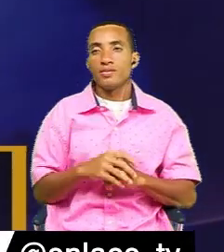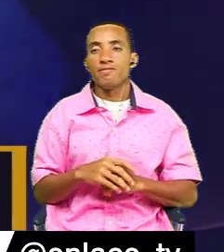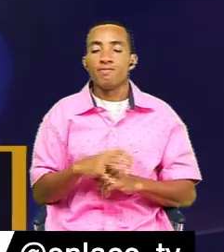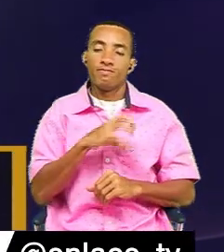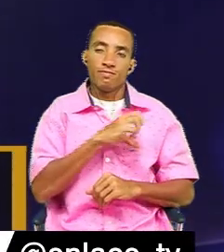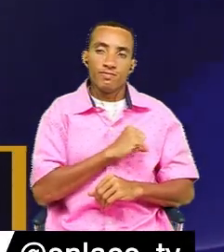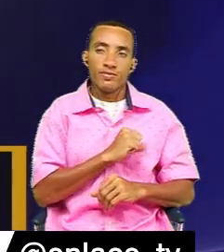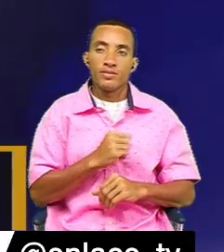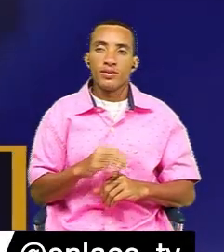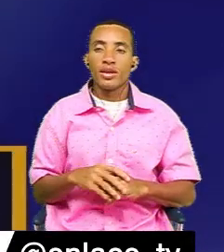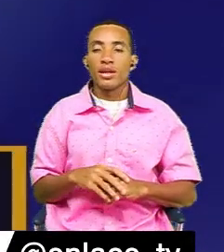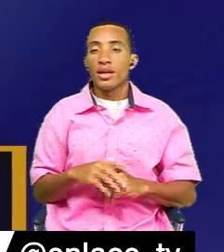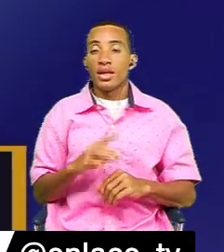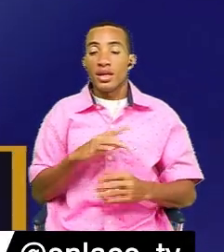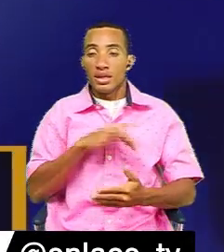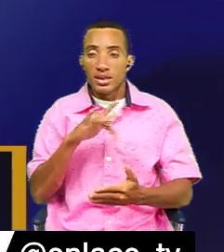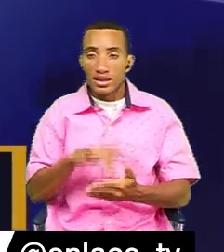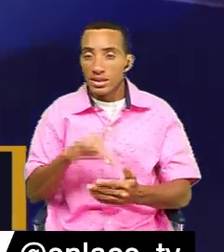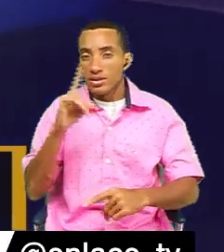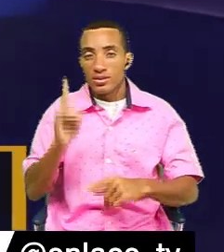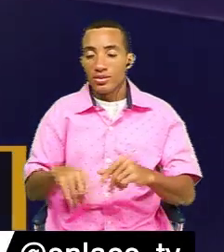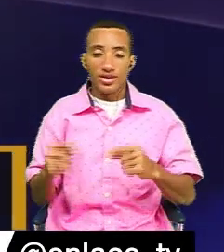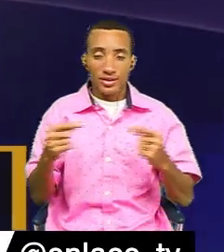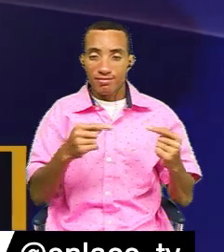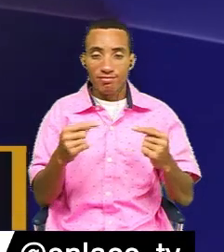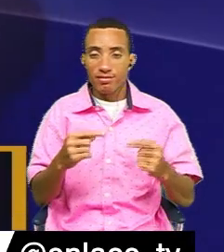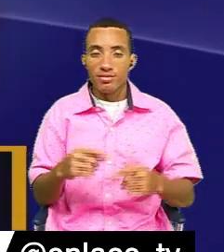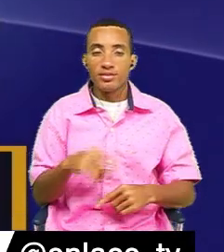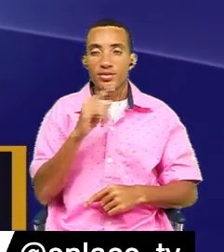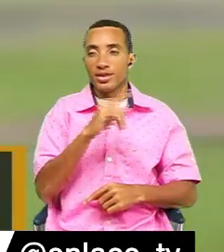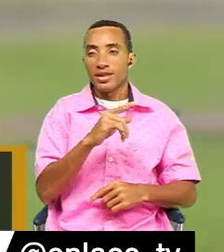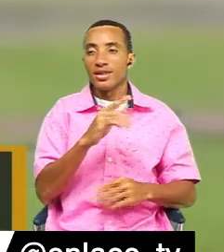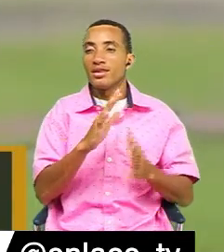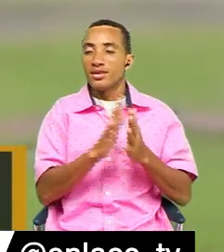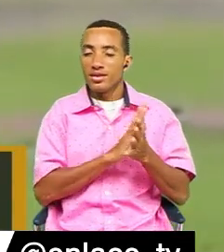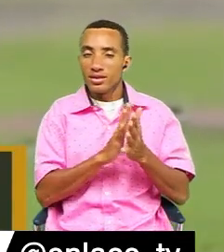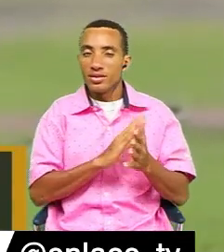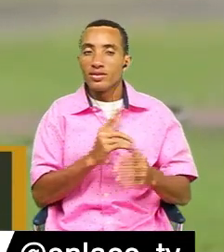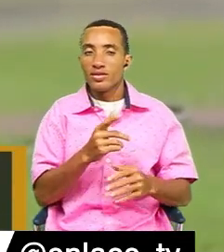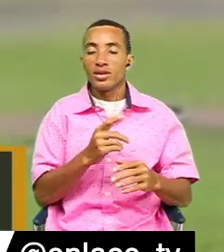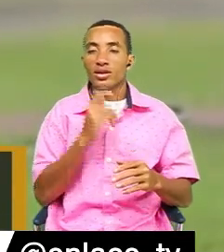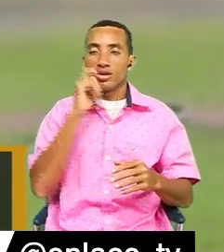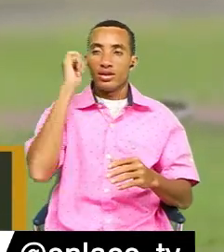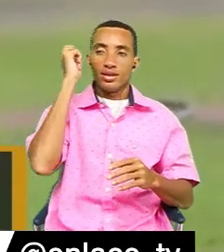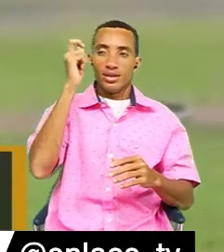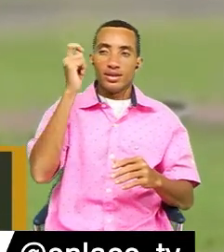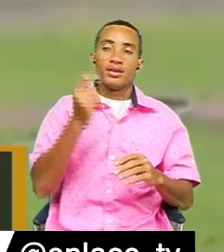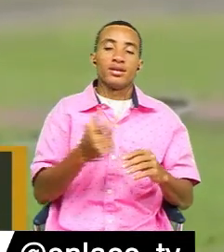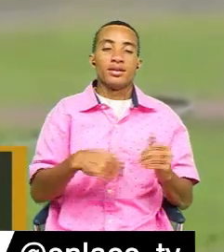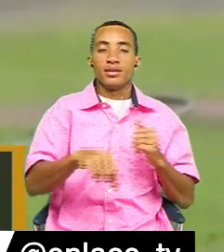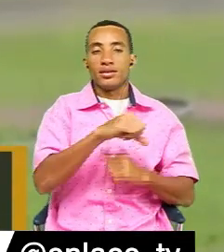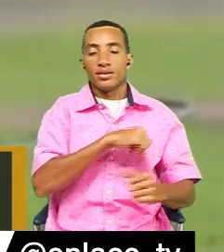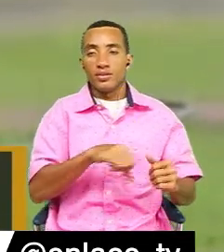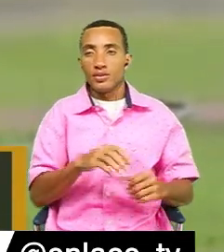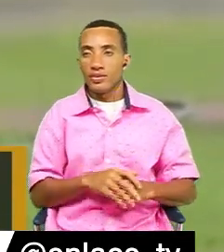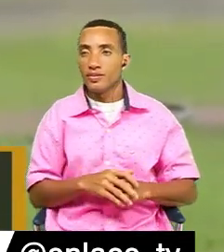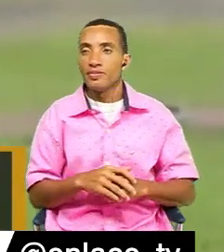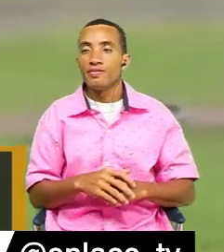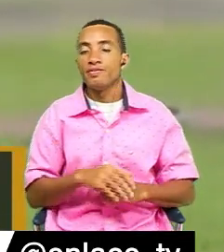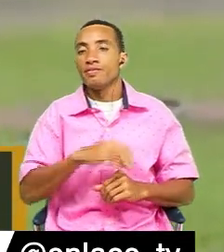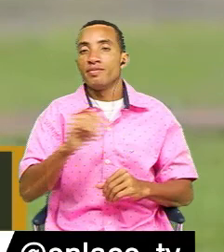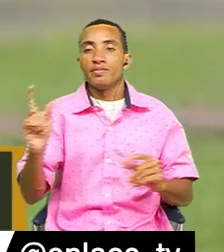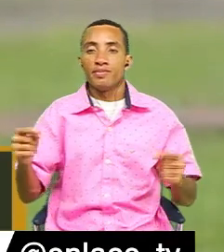Lastimosamente creo que no vamos a poder disputar el partido porque me informaron que está super... El viernes se realizará el último entrenamiento previo al encuentro con la